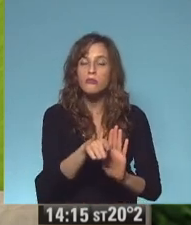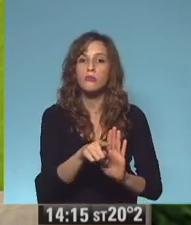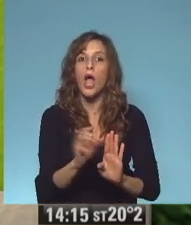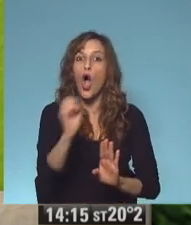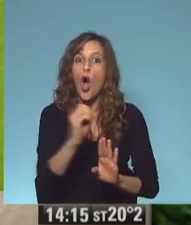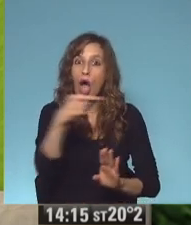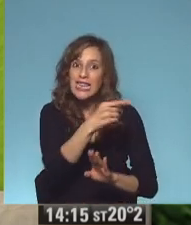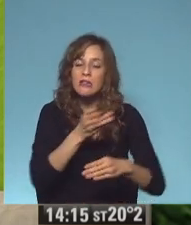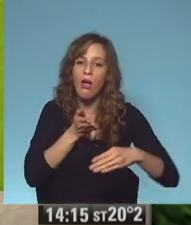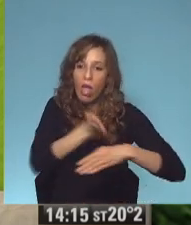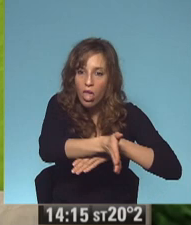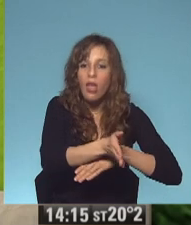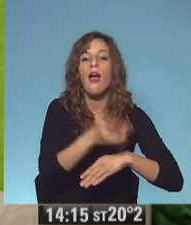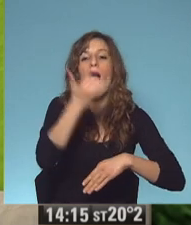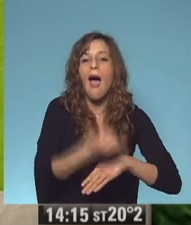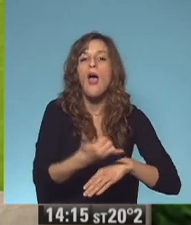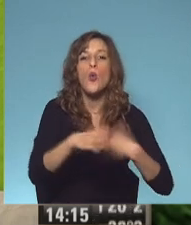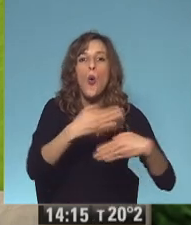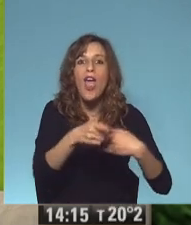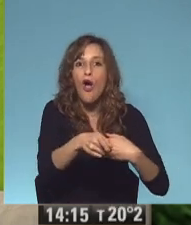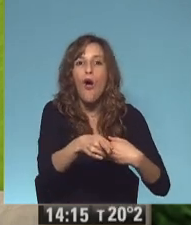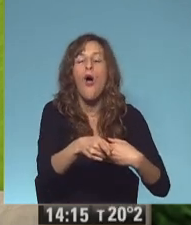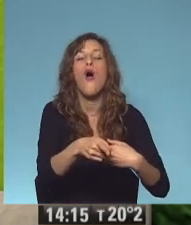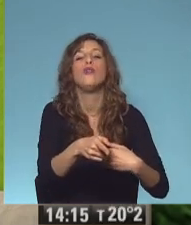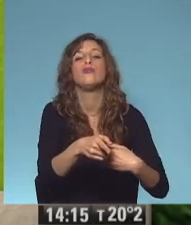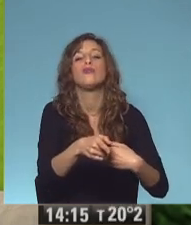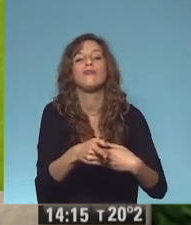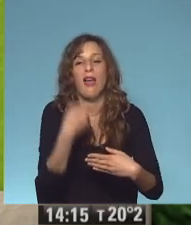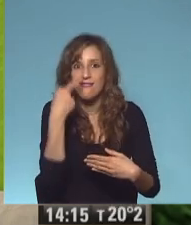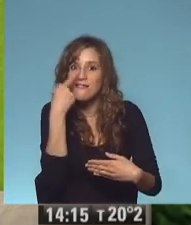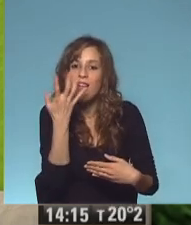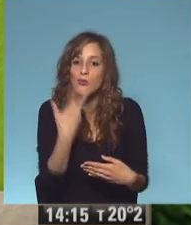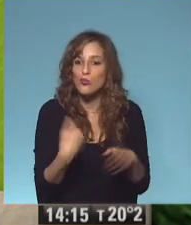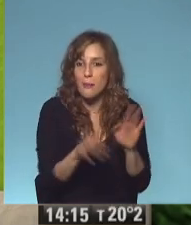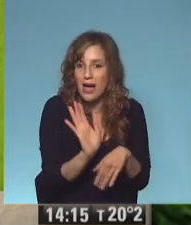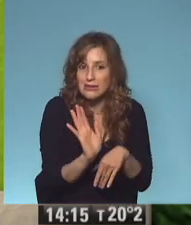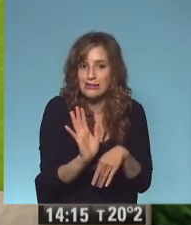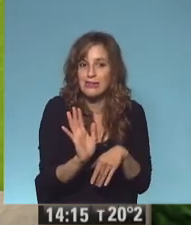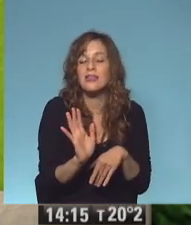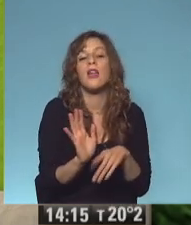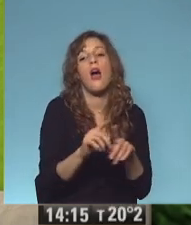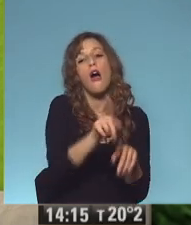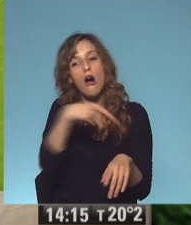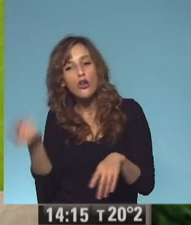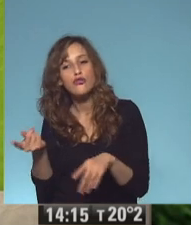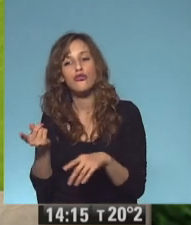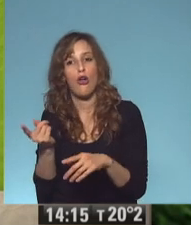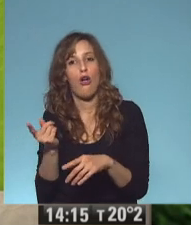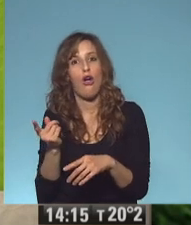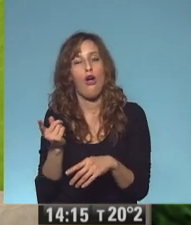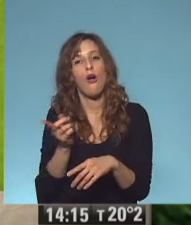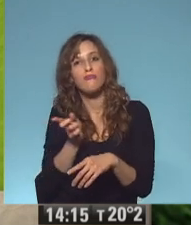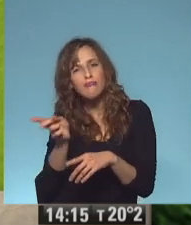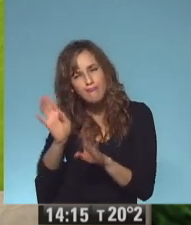la Vuelta al Mundo, que es mi juego preferido, pero quisiera dejarlo para el final. Entonces entremos por la puerta que está al